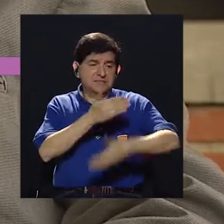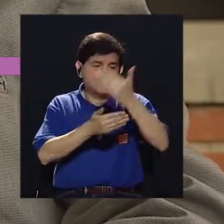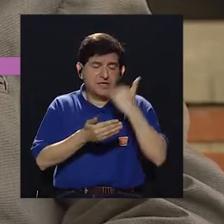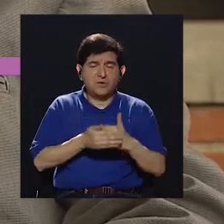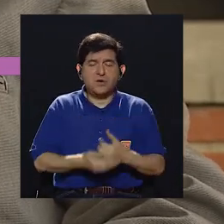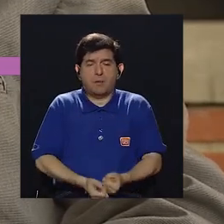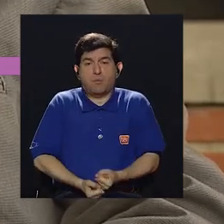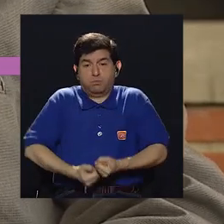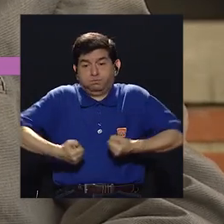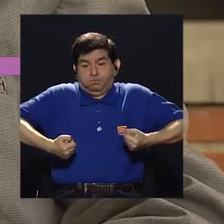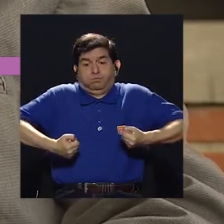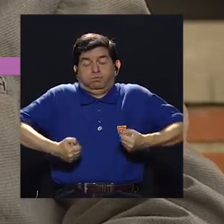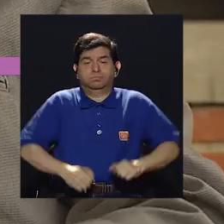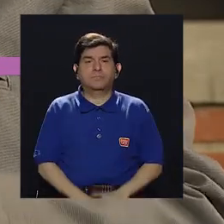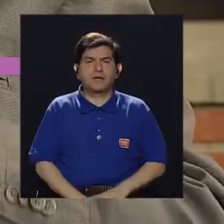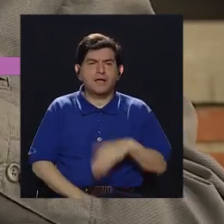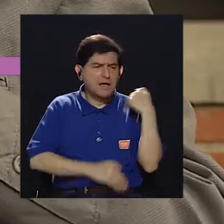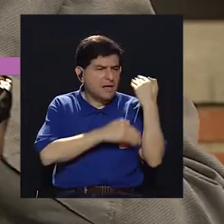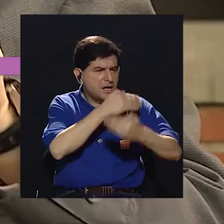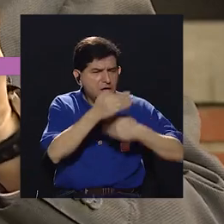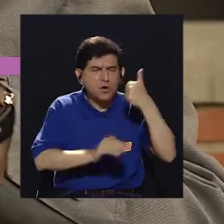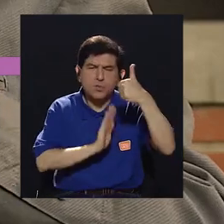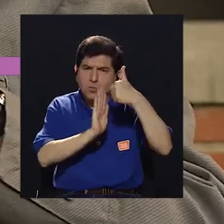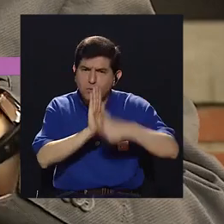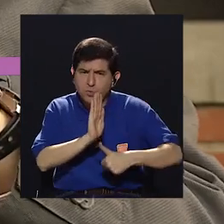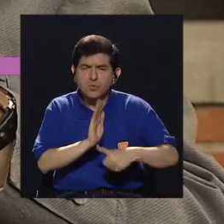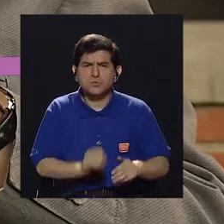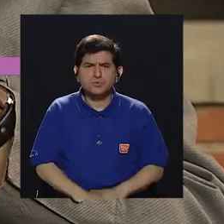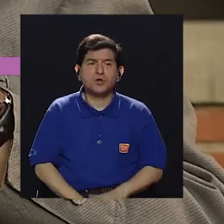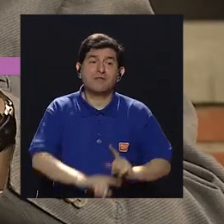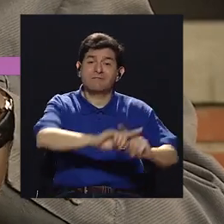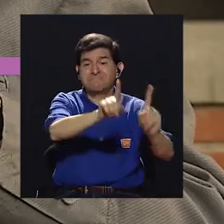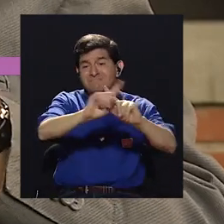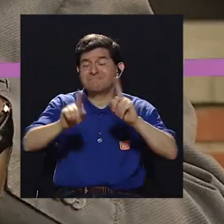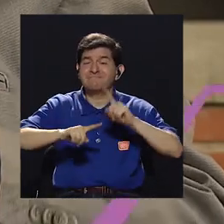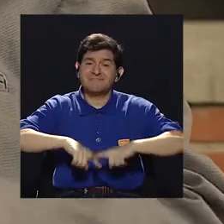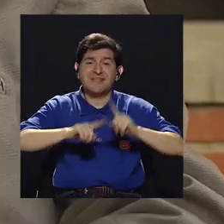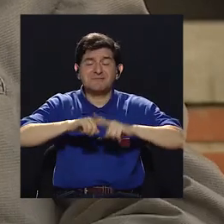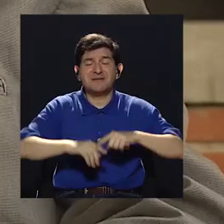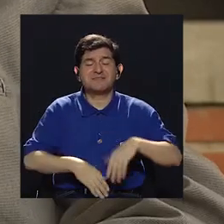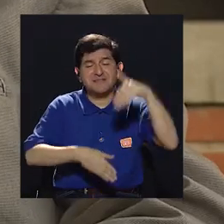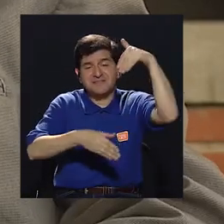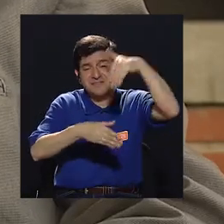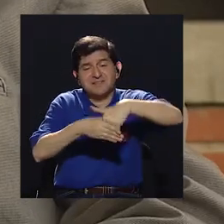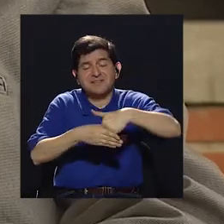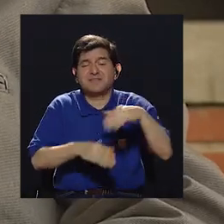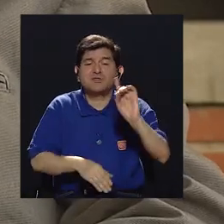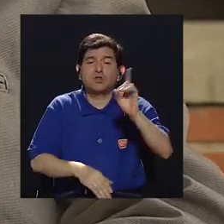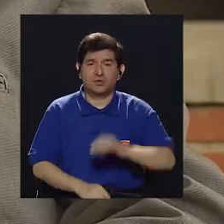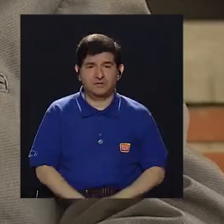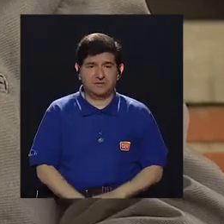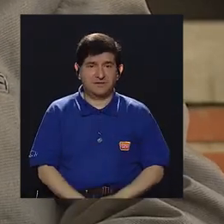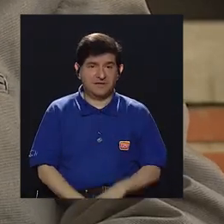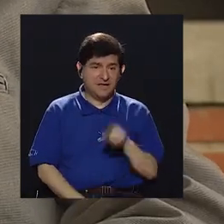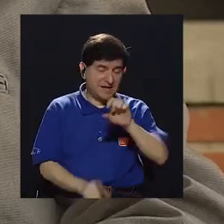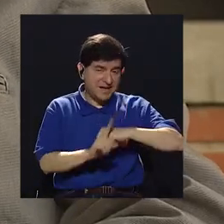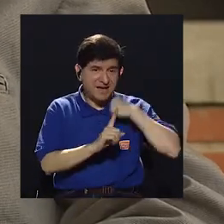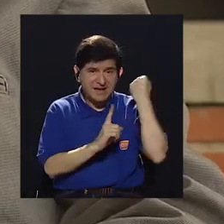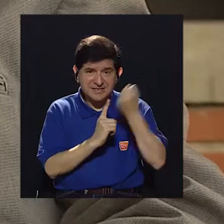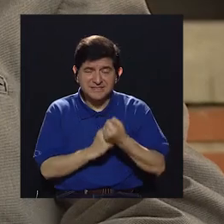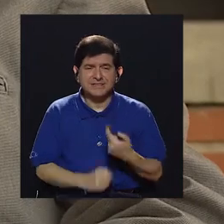cirugías previas, de la obesidad que tenga, y la evolución de las cirugías es diferente dependiendo de donde vos entres. Entonces, como ves,